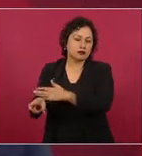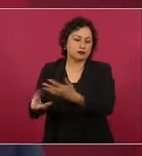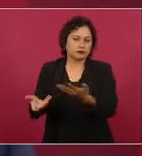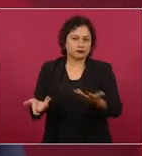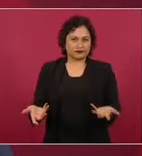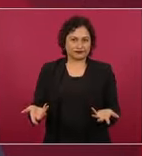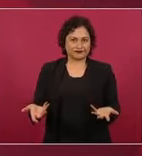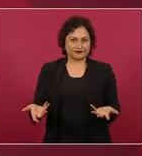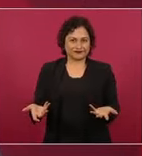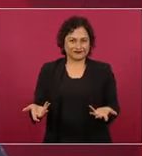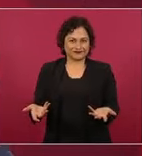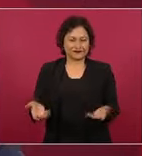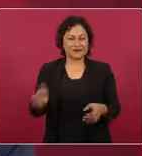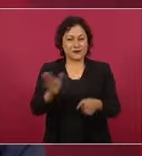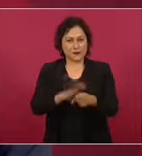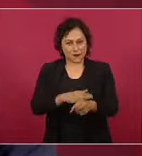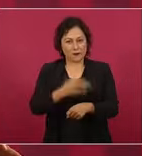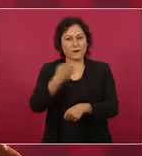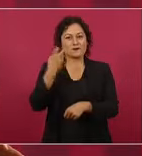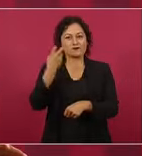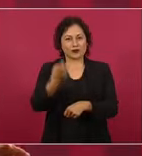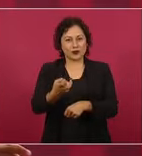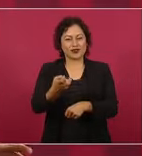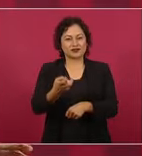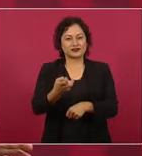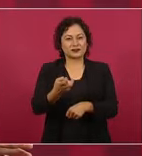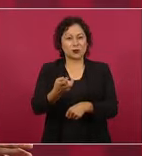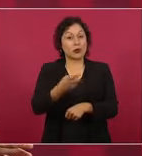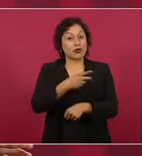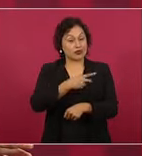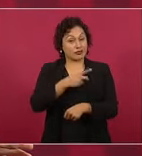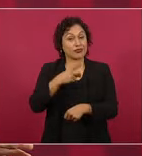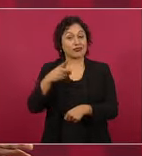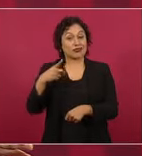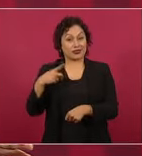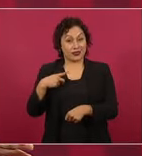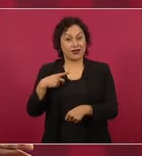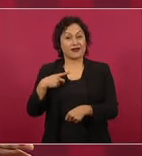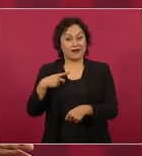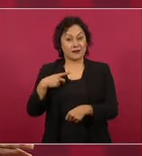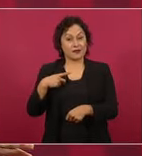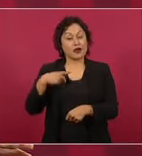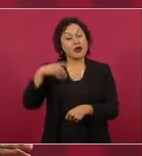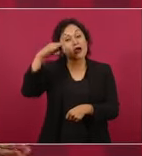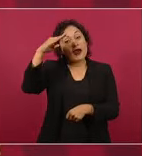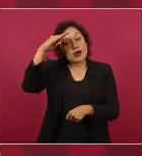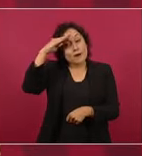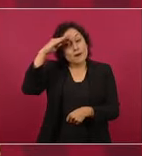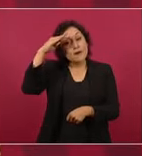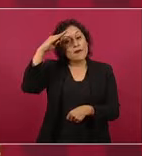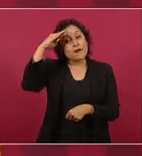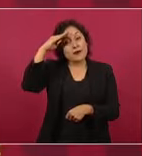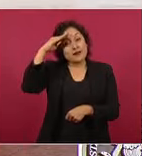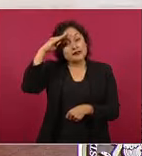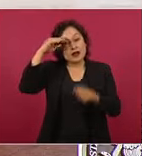Entonces, ellos tienen que pensar en el interés general,